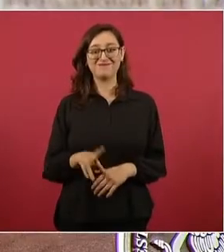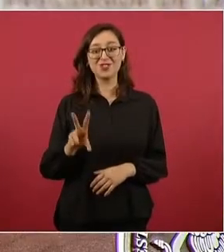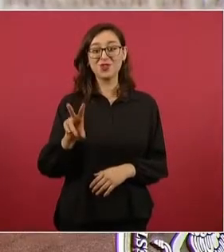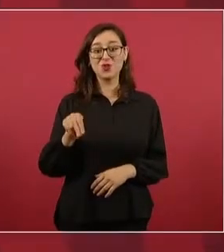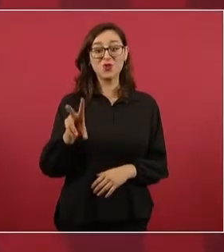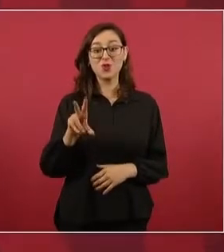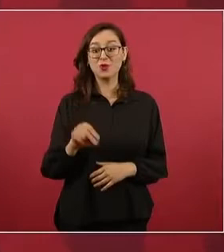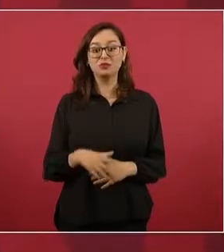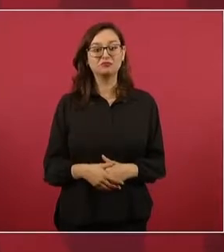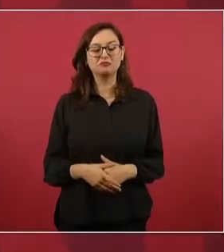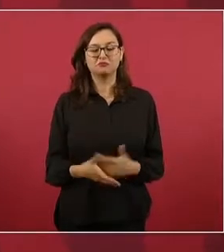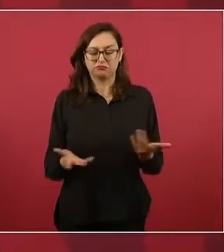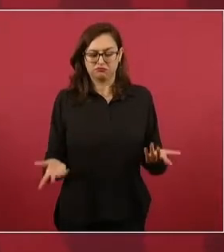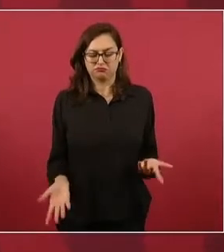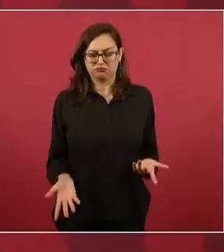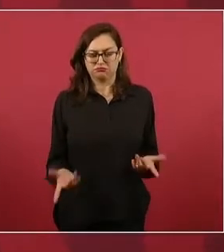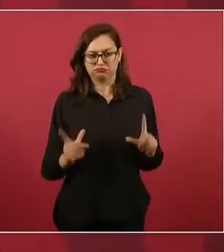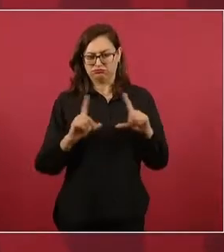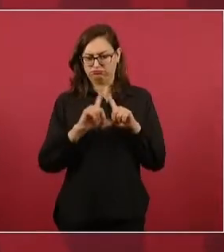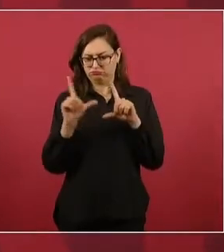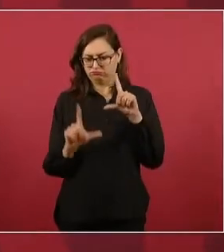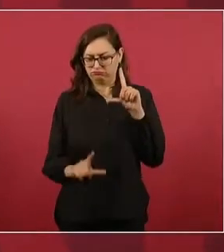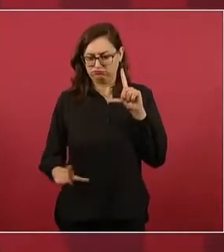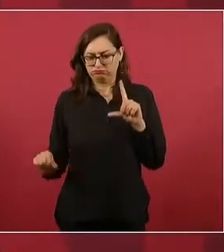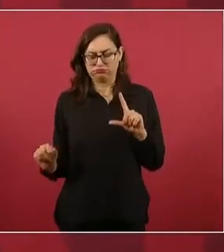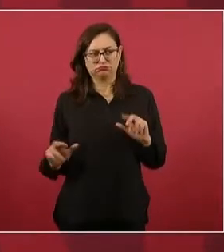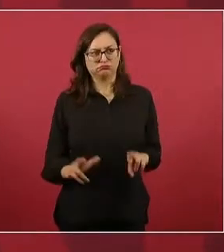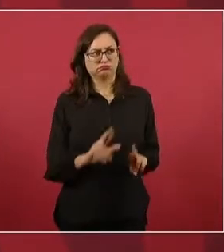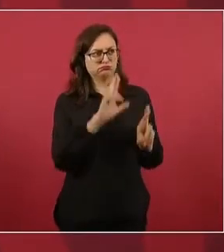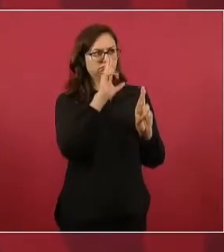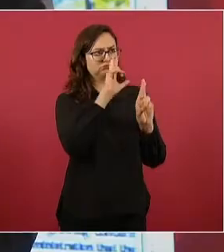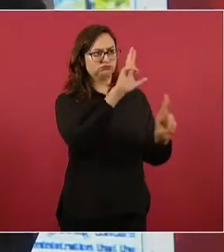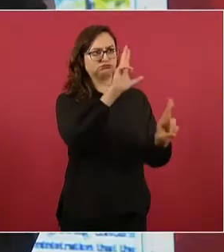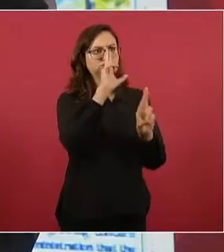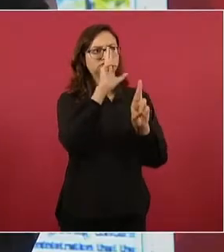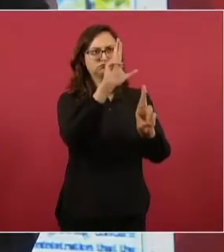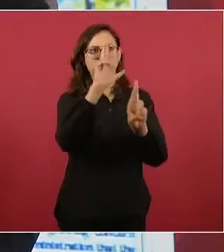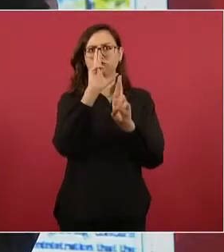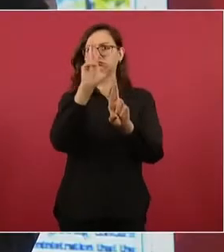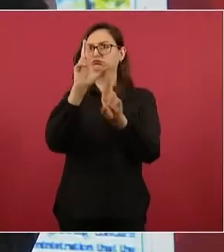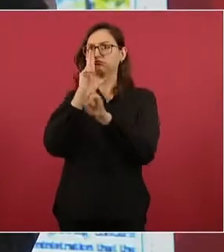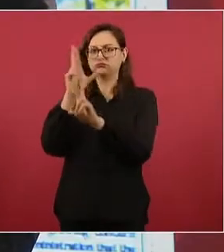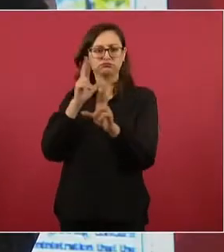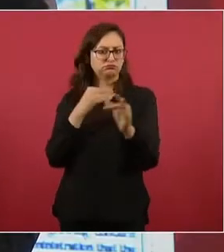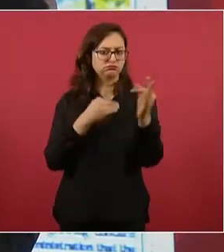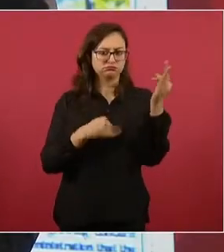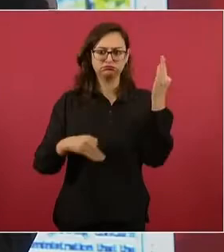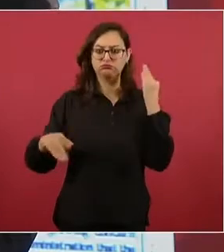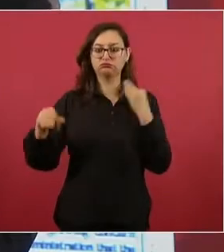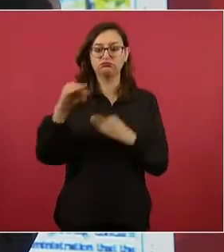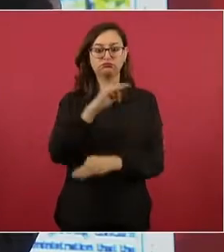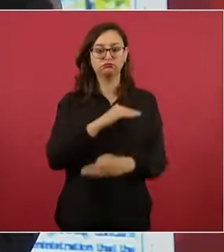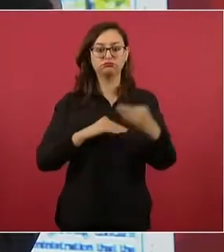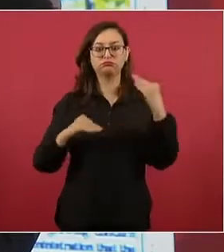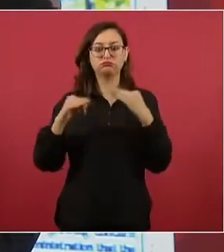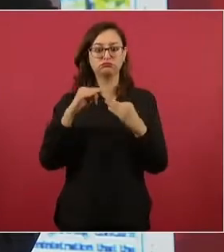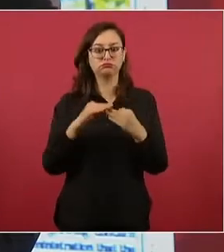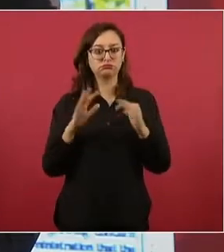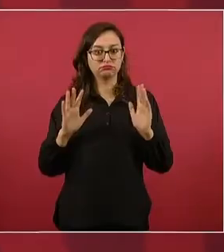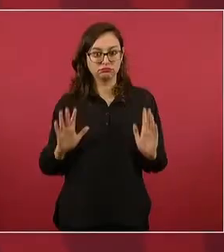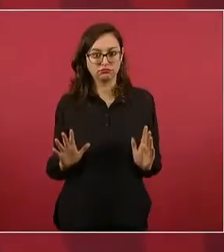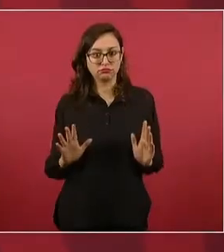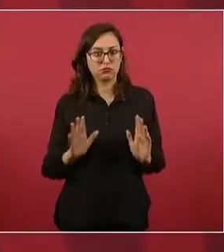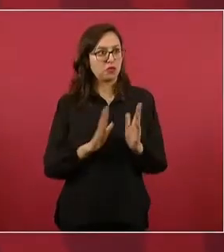Nosotros somos respetuosos de todos los países del mundo, por eso nuestra política